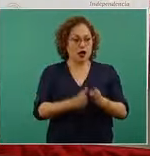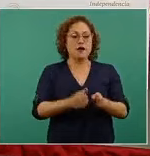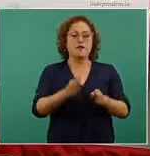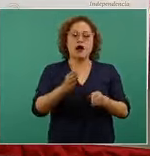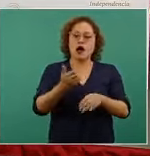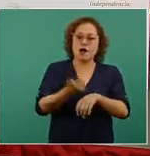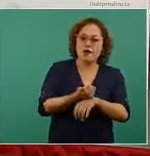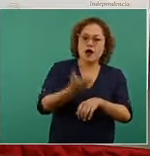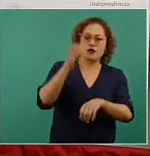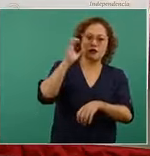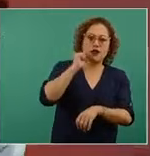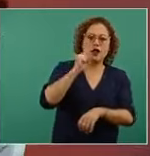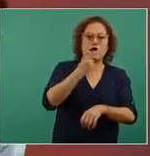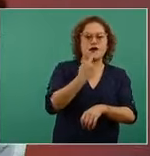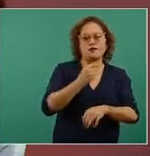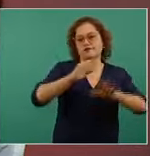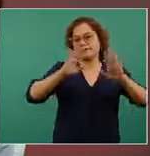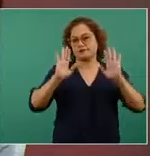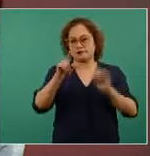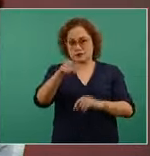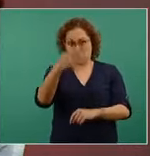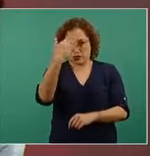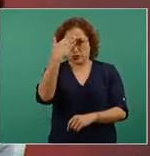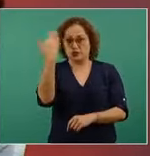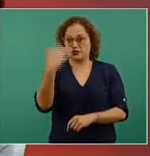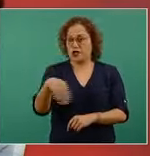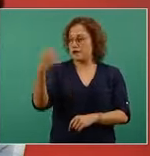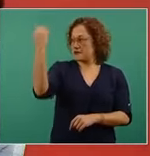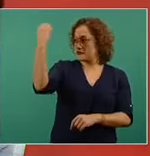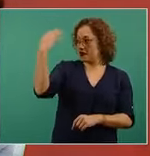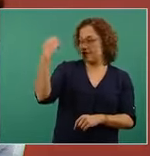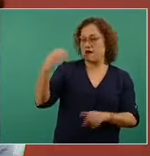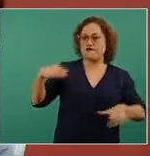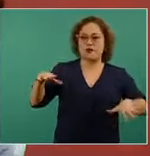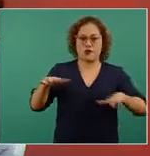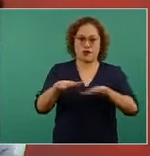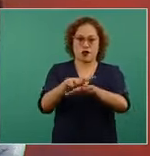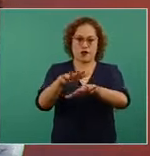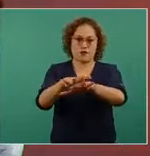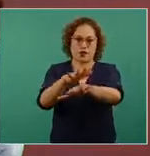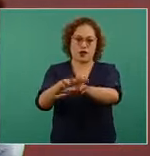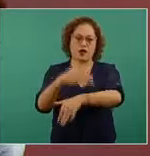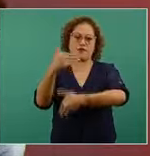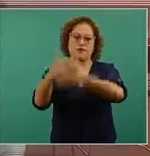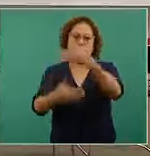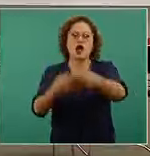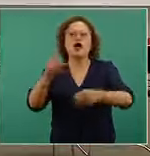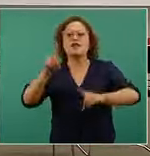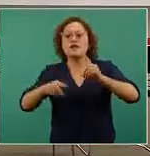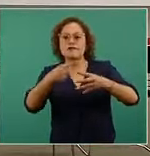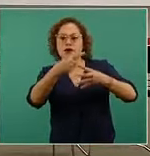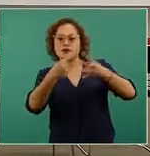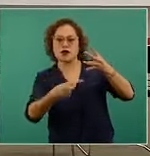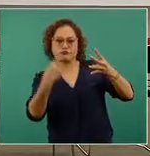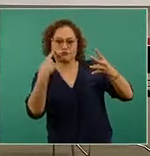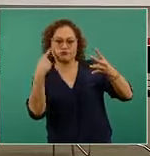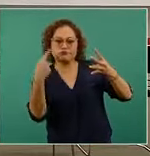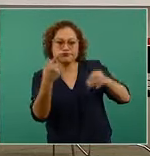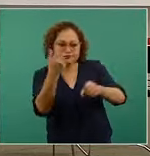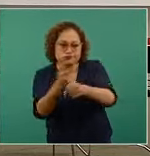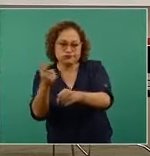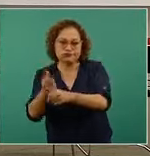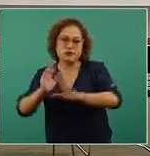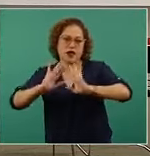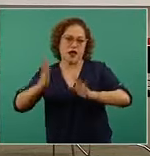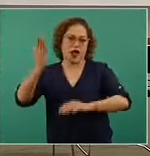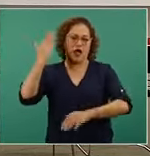aparte recordemos que el semáforo pues también se va moviendo con base a determinados índices que ya tenemos establecidos no entonces una